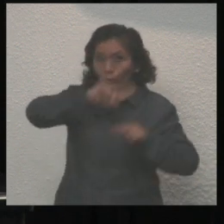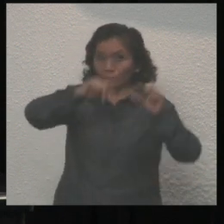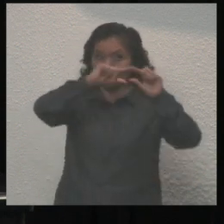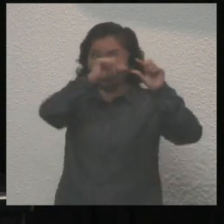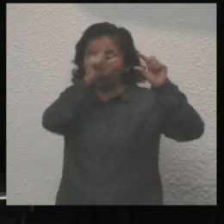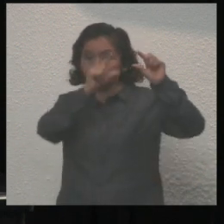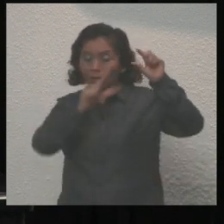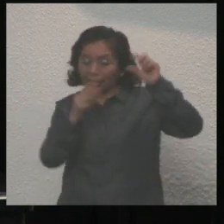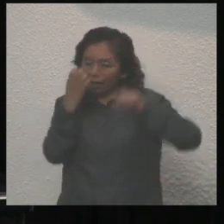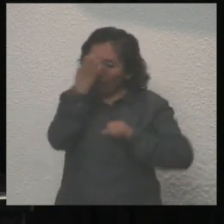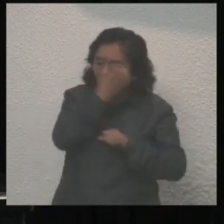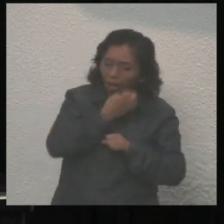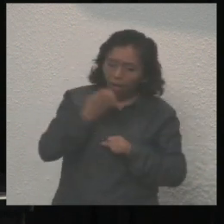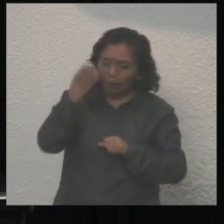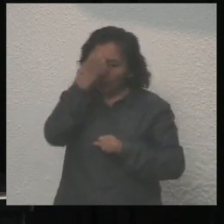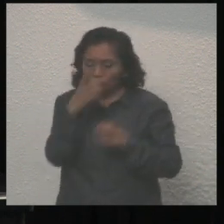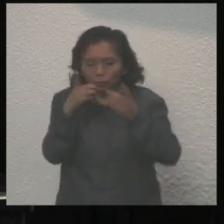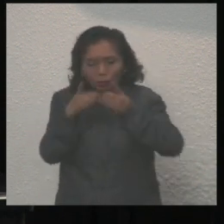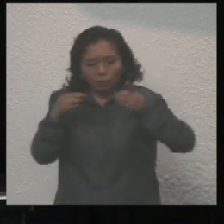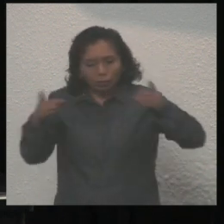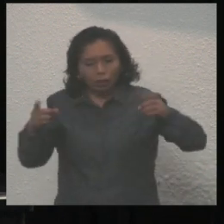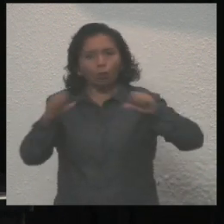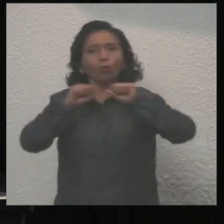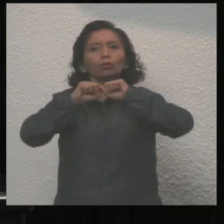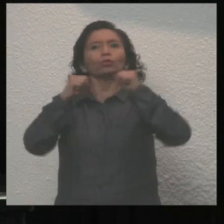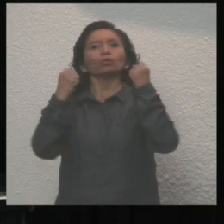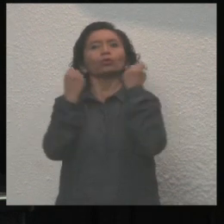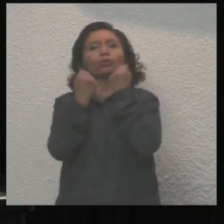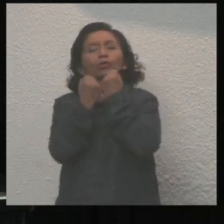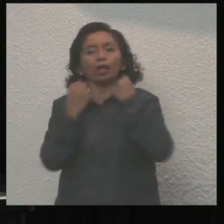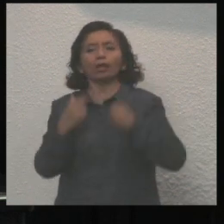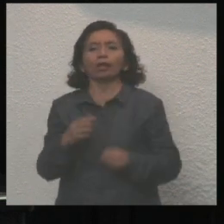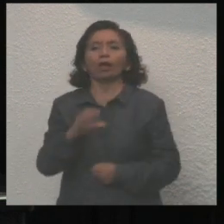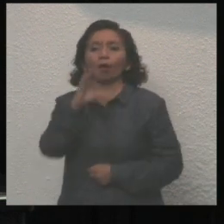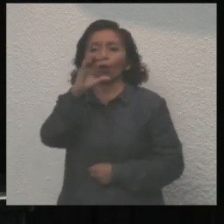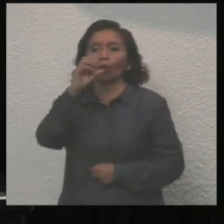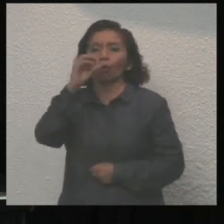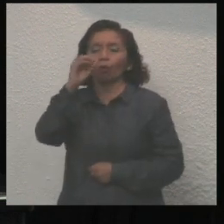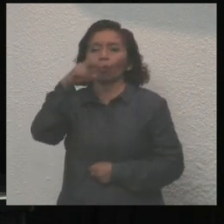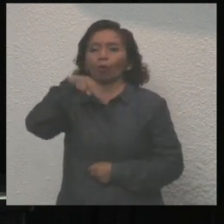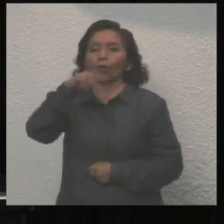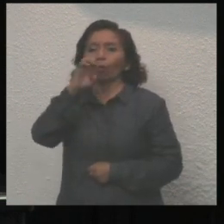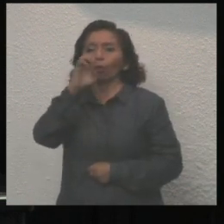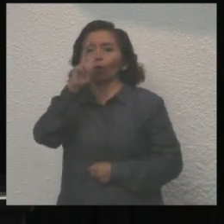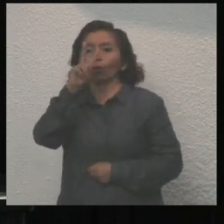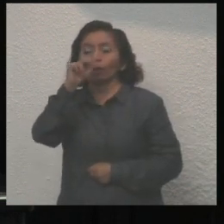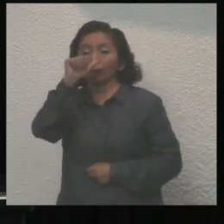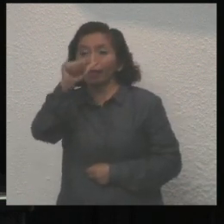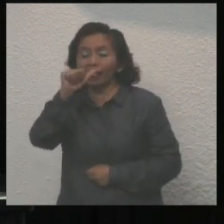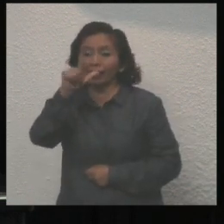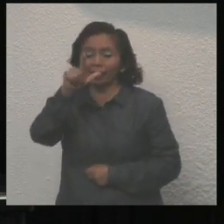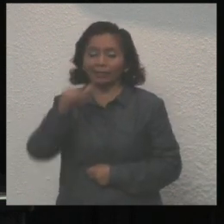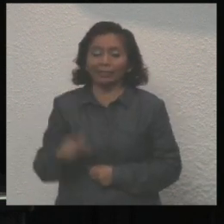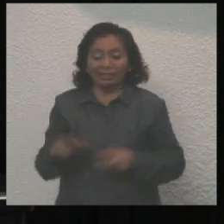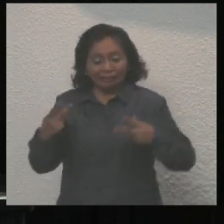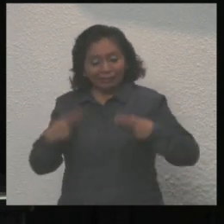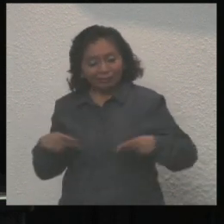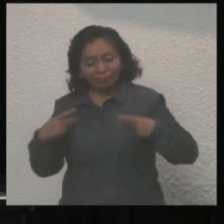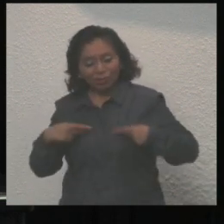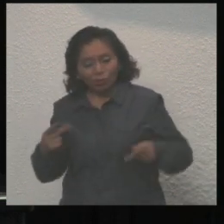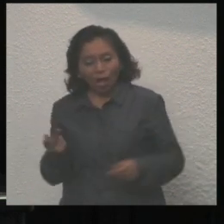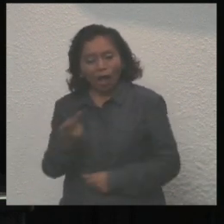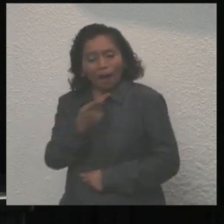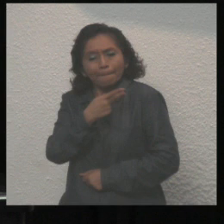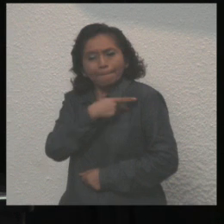de la Política de Desarrollo Social, Coneval, que confirma el crecimiento de la pobreza en general y de la extrema